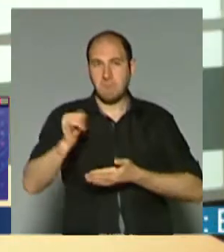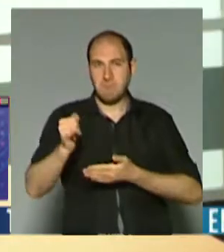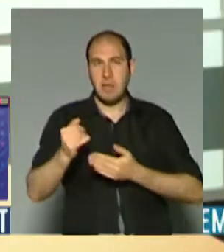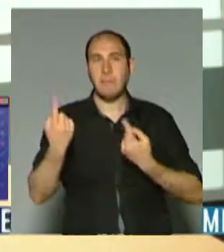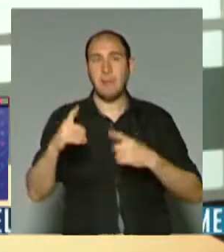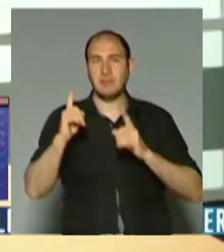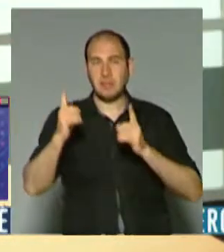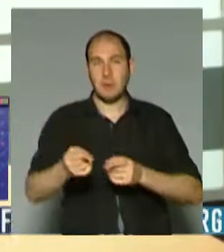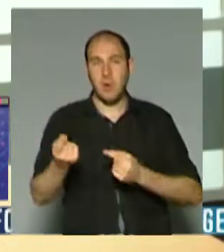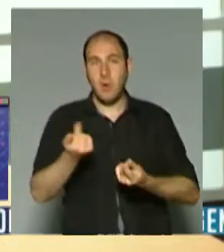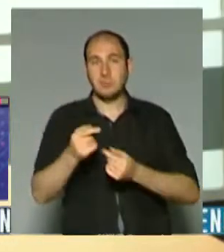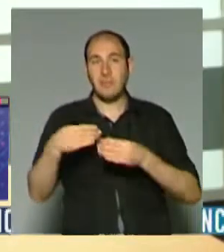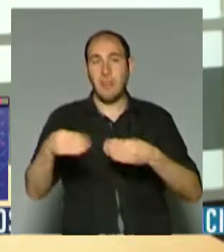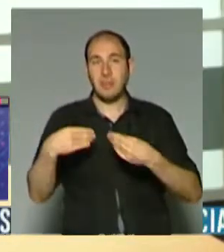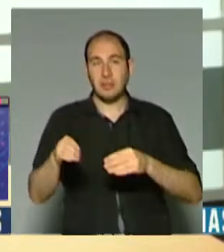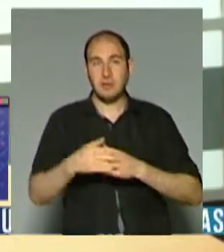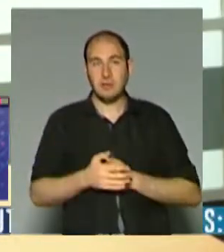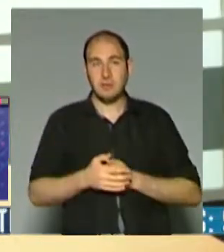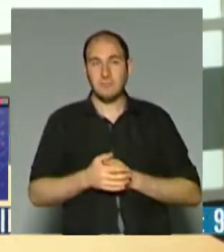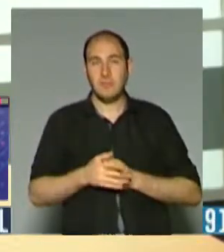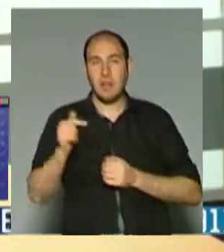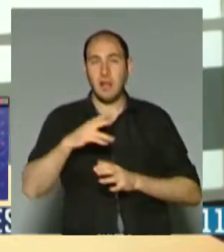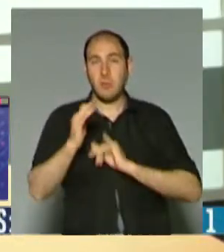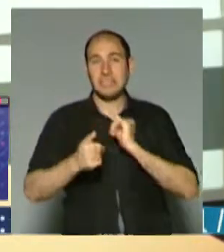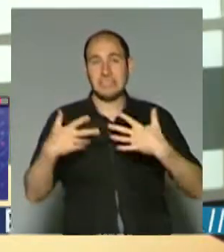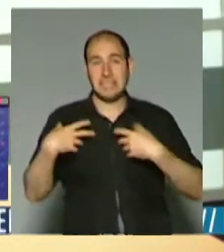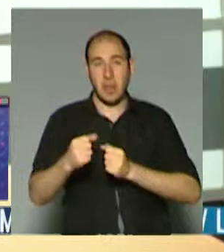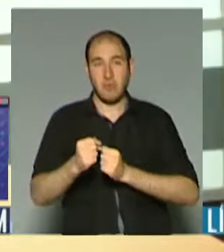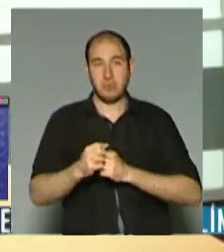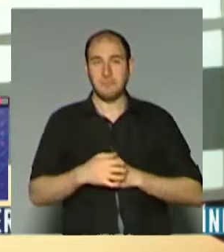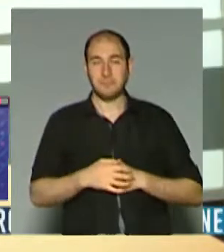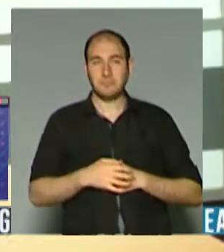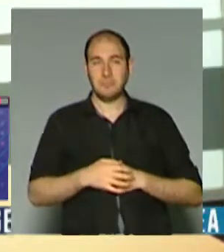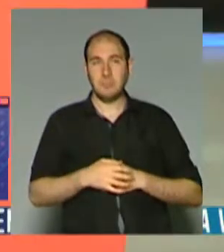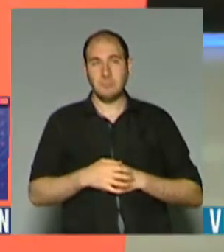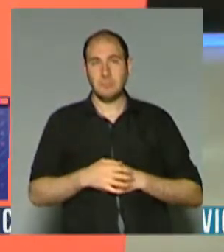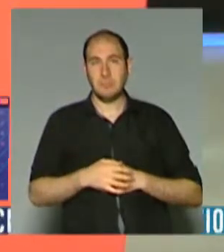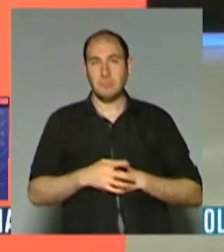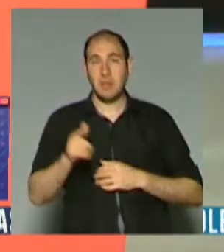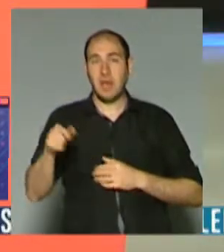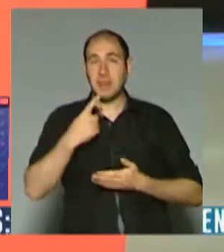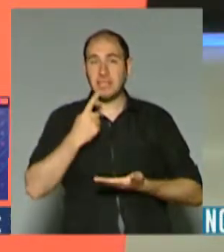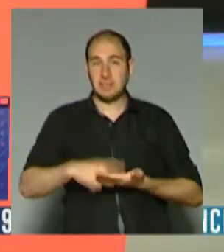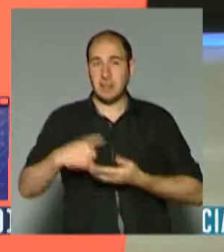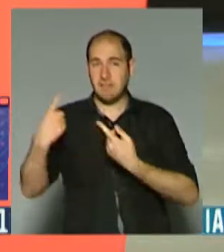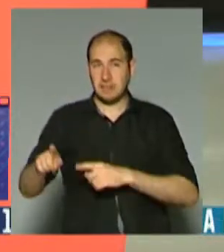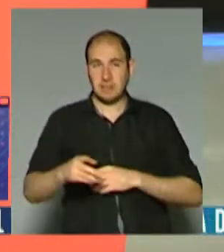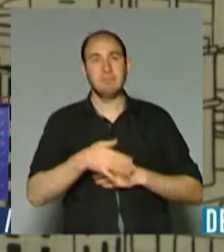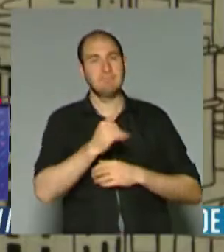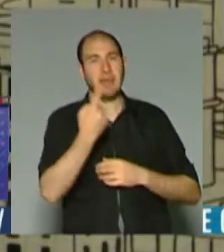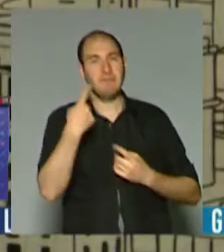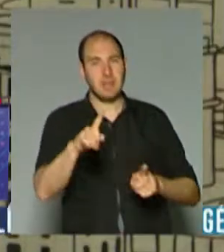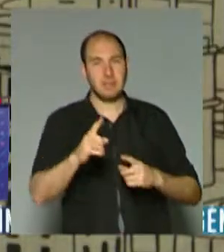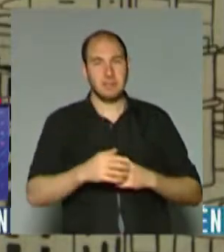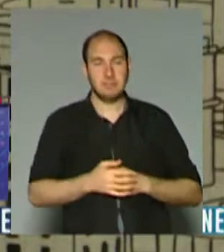Pero pensamos también que se utiliza el plástico a la hora de hablar de la salud. Entonces, bueno, ahí las medidas serán diferentes. Serán